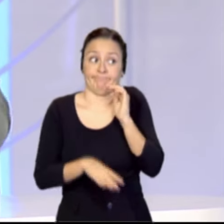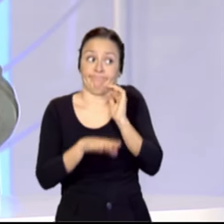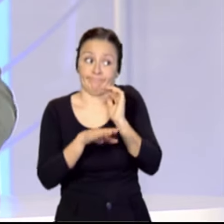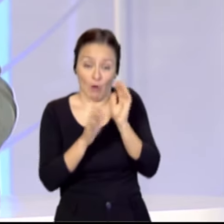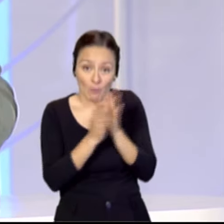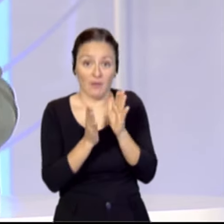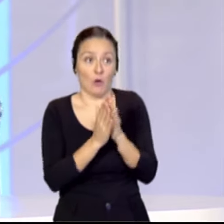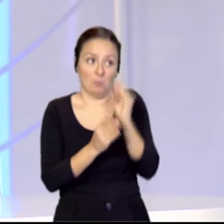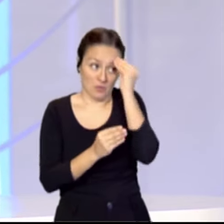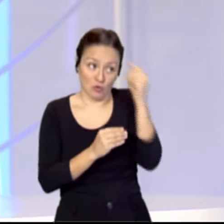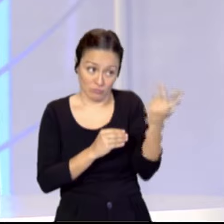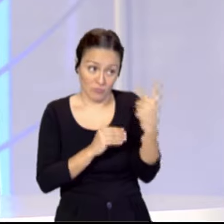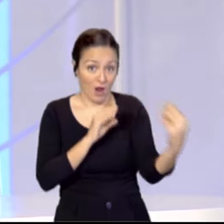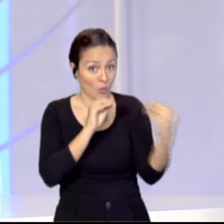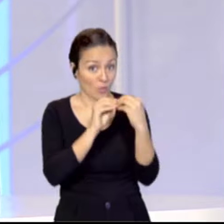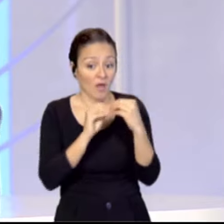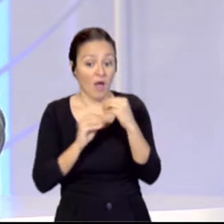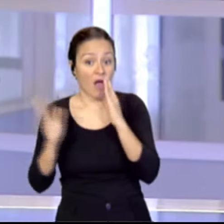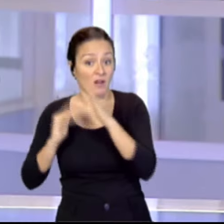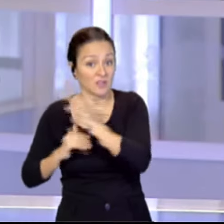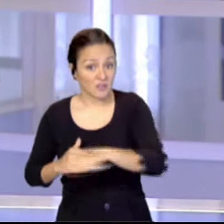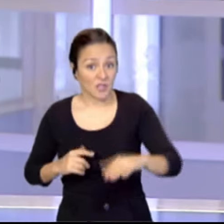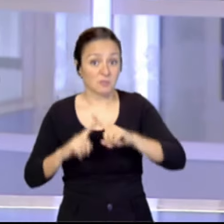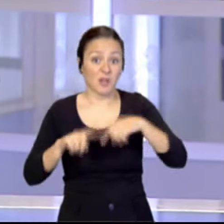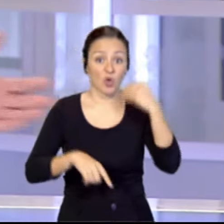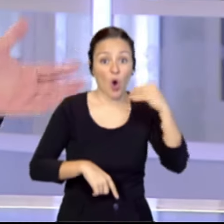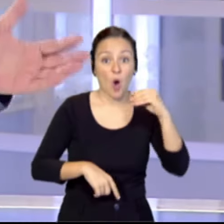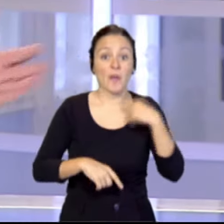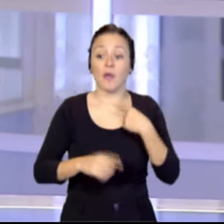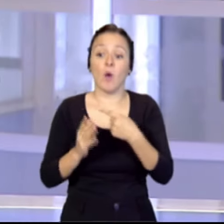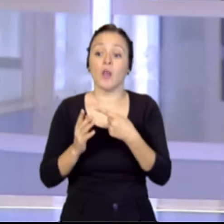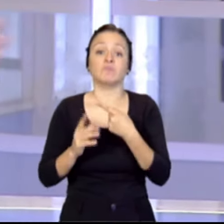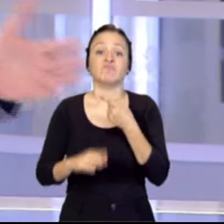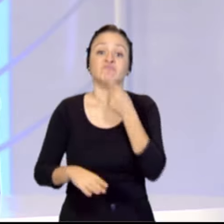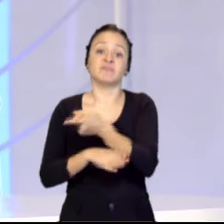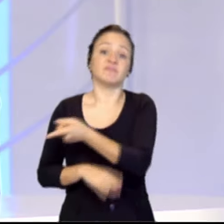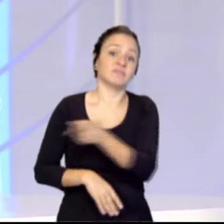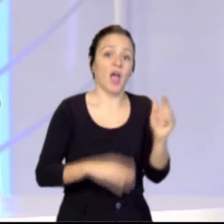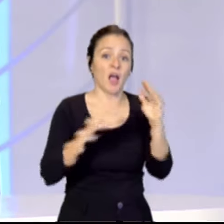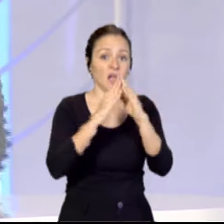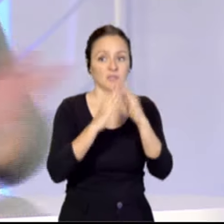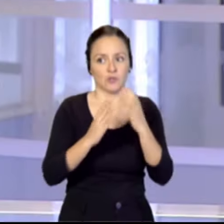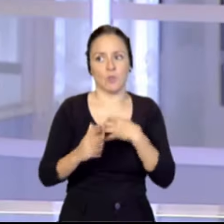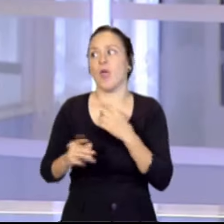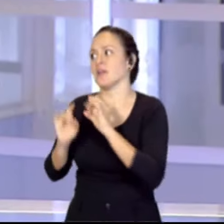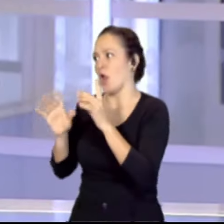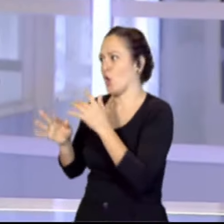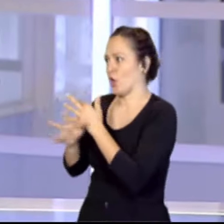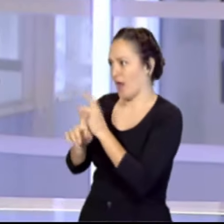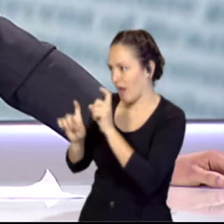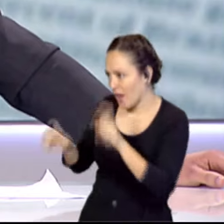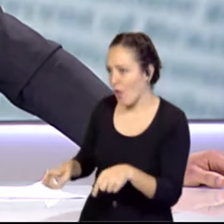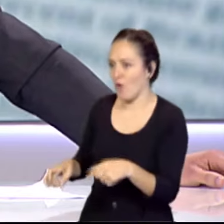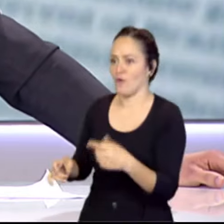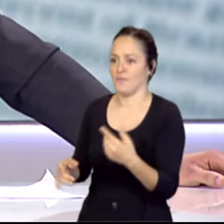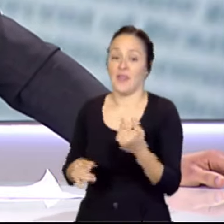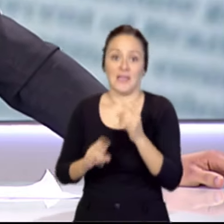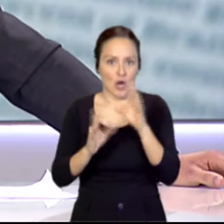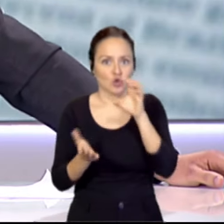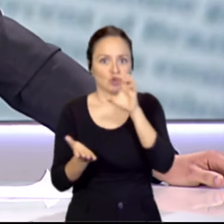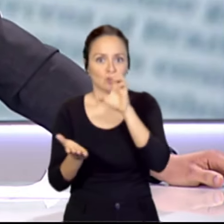acuerdo conmigo la niñez y la juventud a la gente porque se tienen que relacionar entre ellos los colegios de los institutos son precis centros